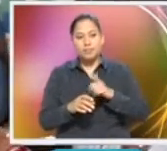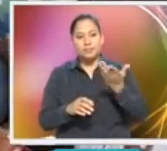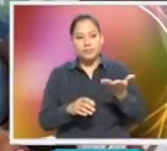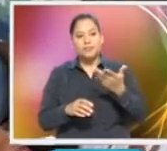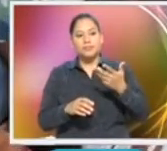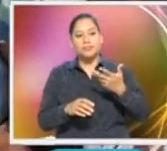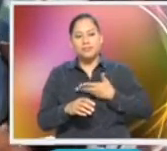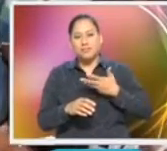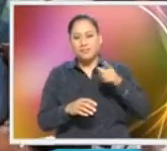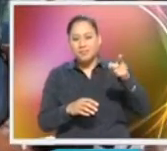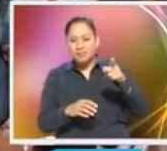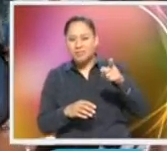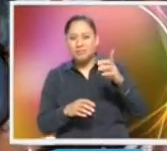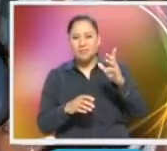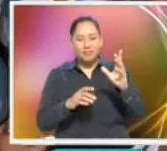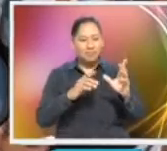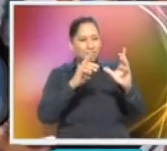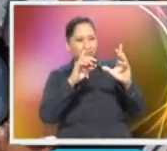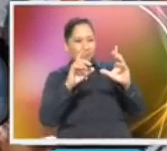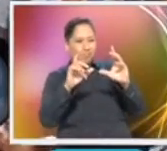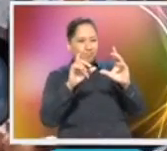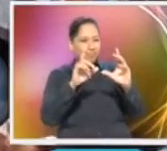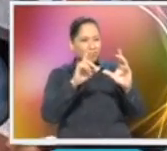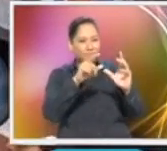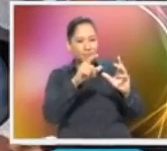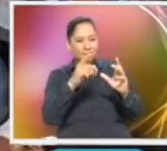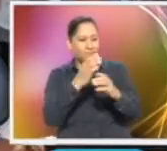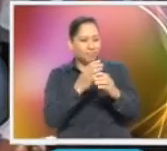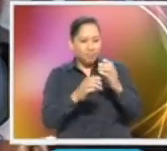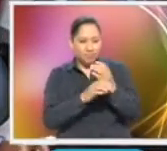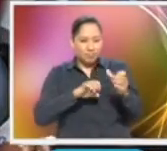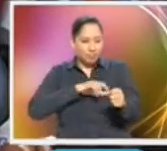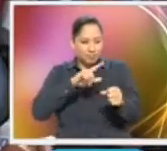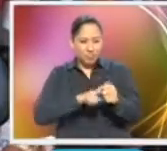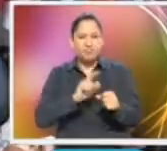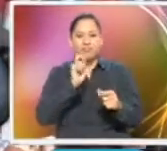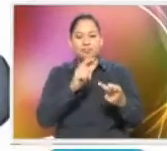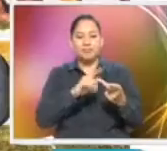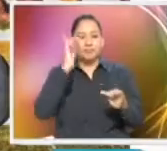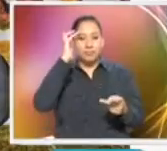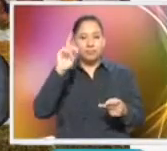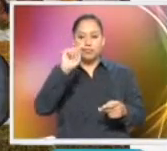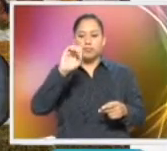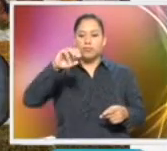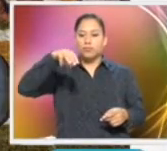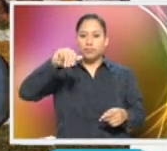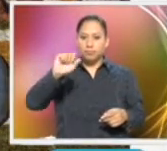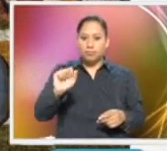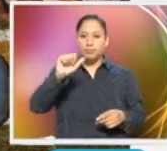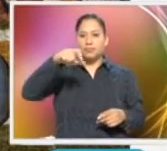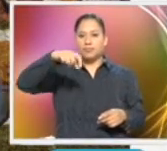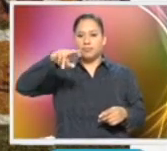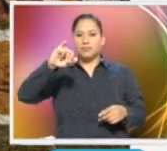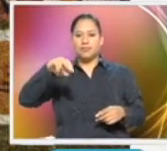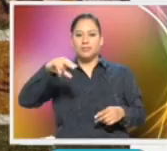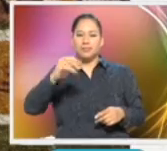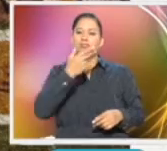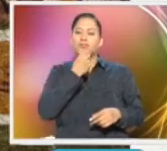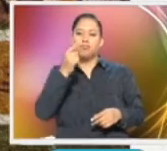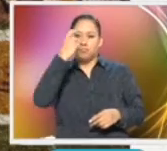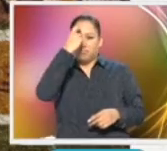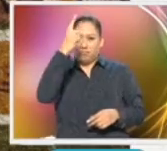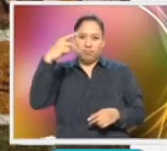unos himnos muy especiales compuestos por Santo Tomás de Aquino. O sea, estamos hablando